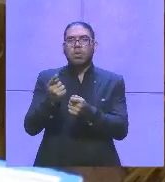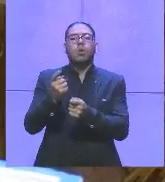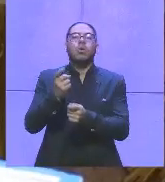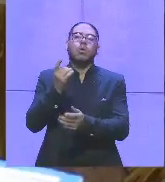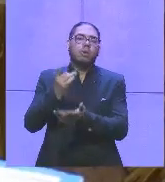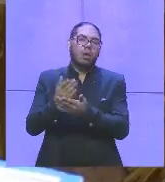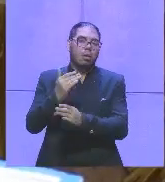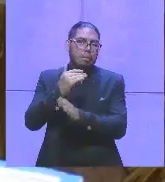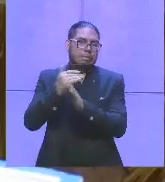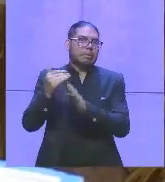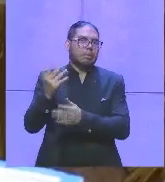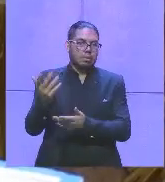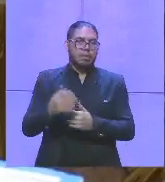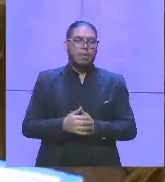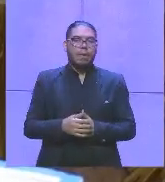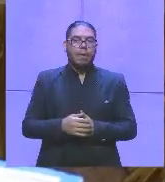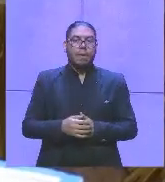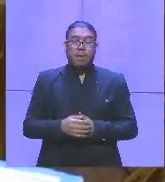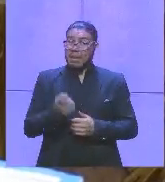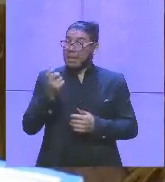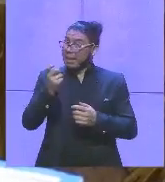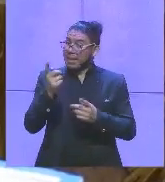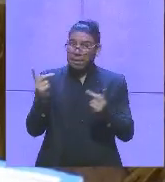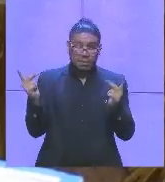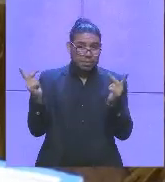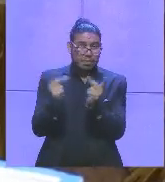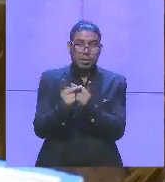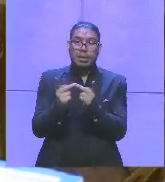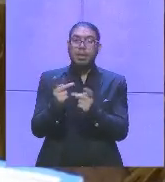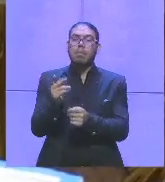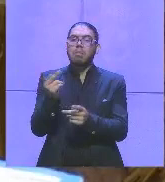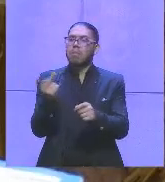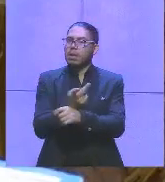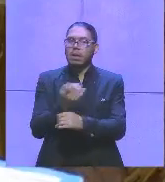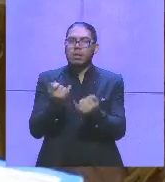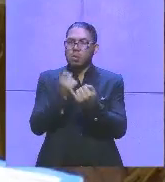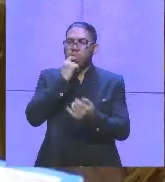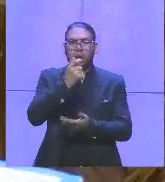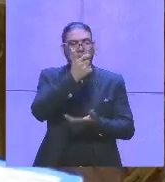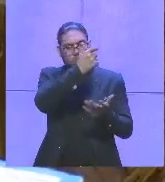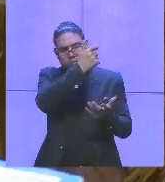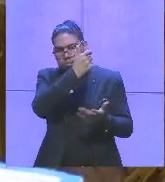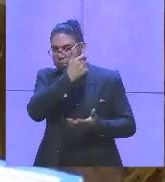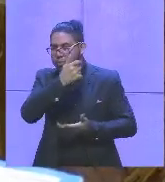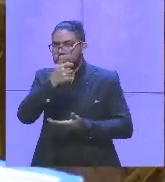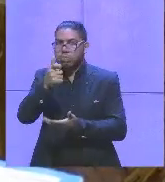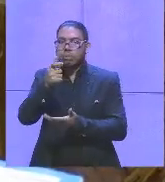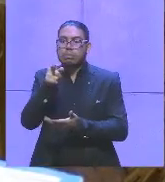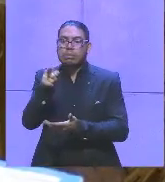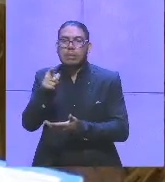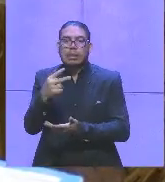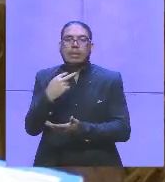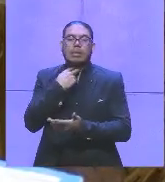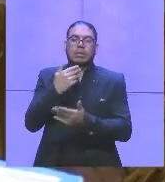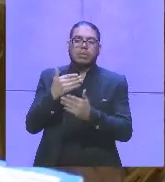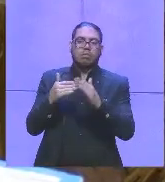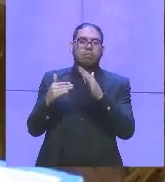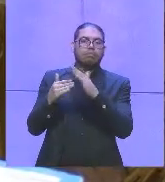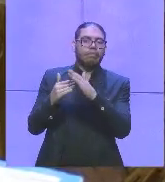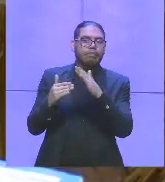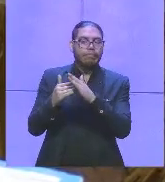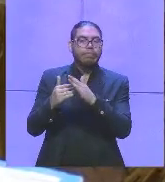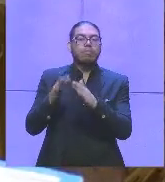nueva creación. Y exactamente lo mismo ocurre con el financiamiento público. Está limitado el financiamiento público que